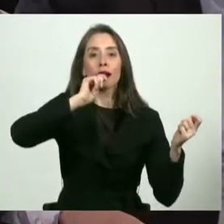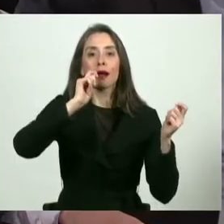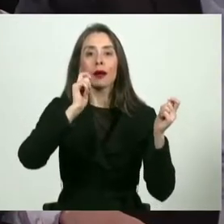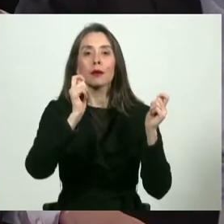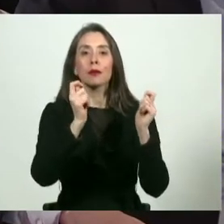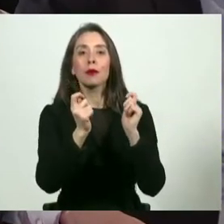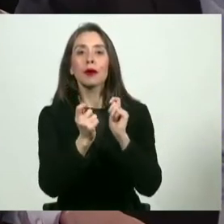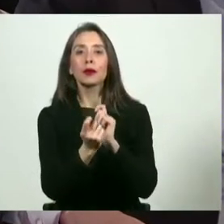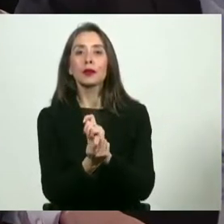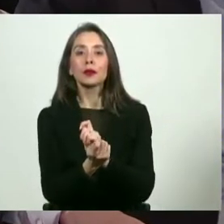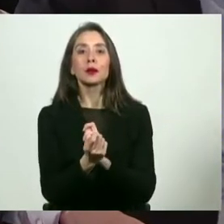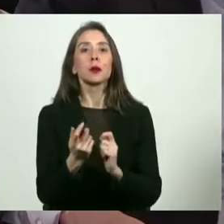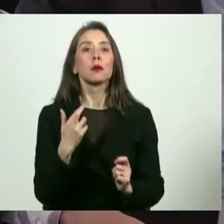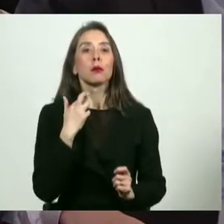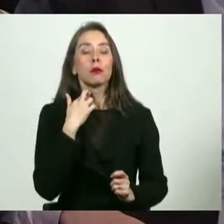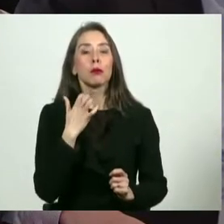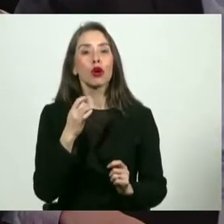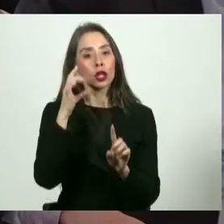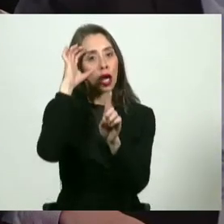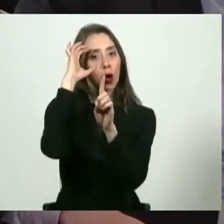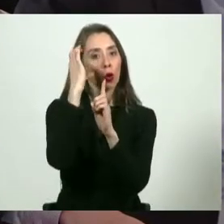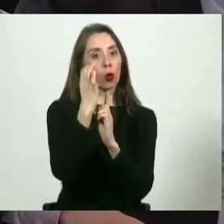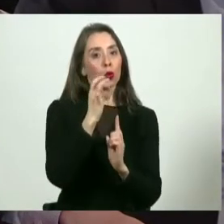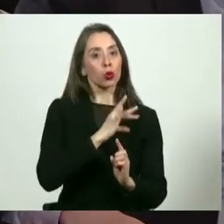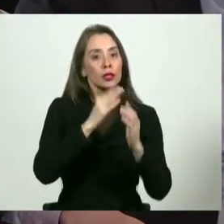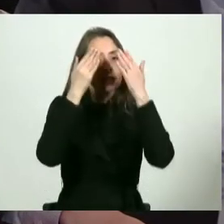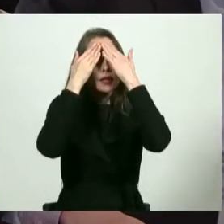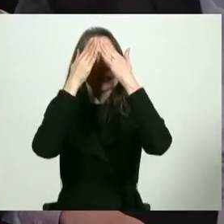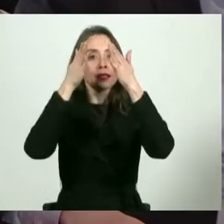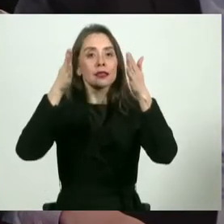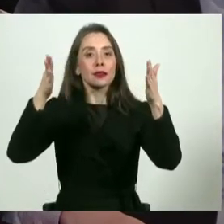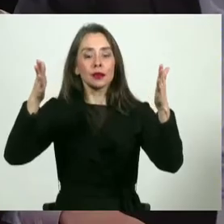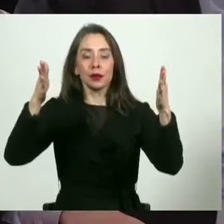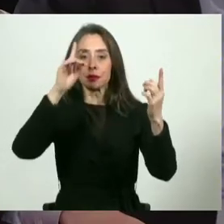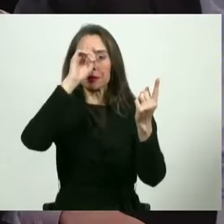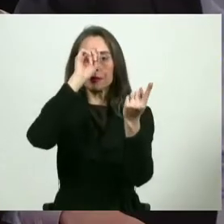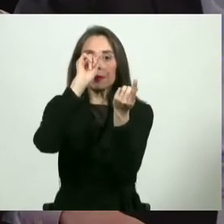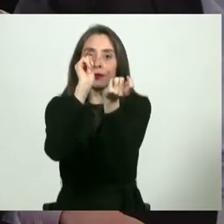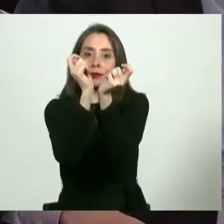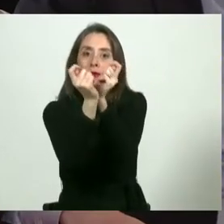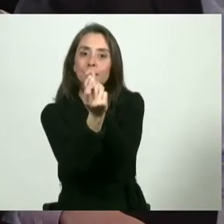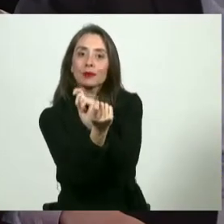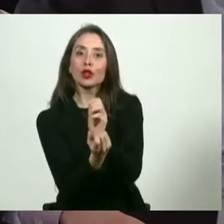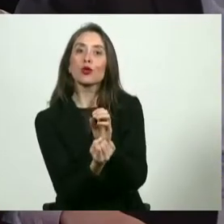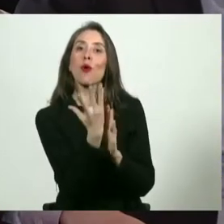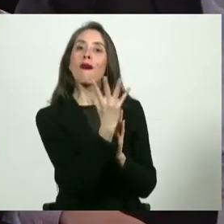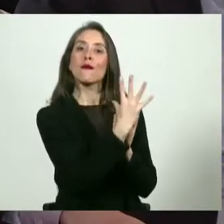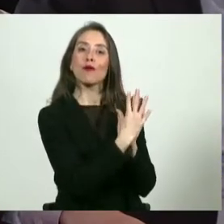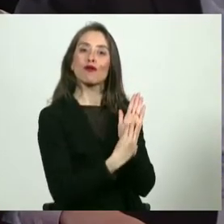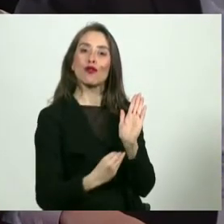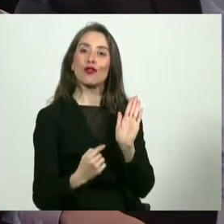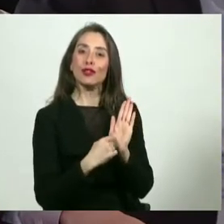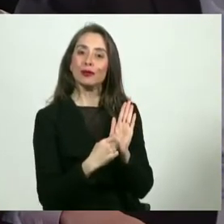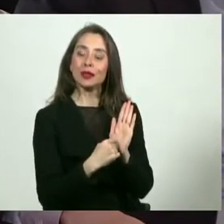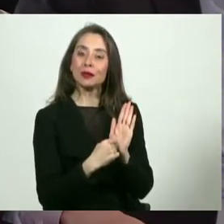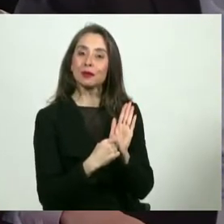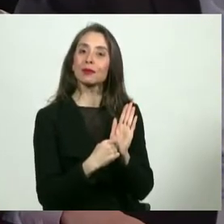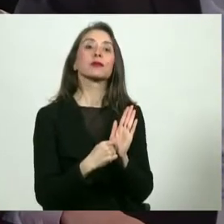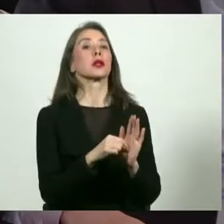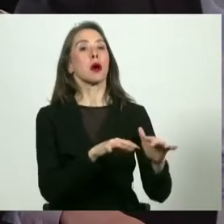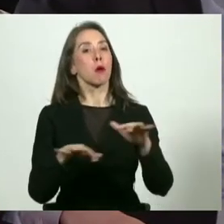en la medida que la cultura chilena también se va abriendo y va cambiando, son nuevos modelos. Y como suele pasar, ¿cierto?